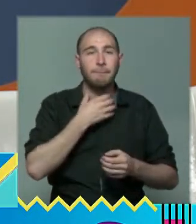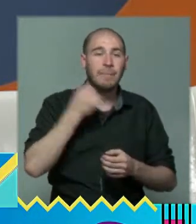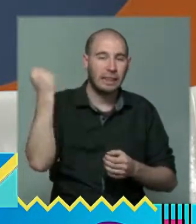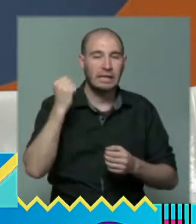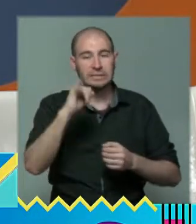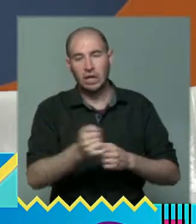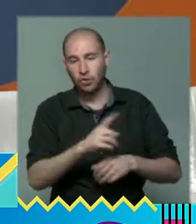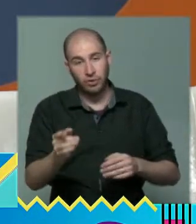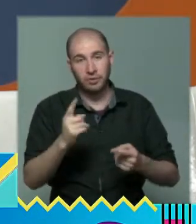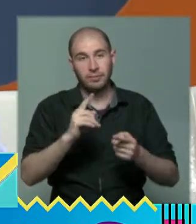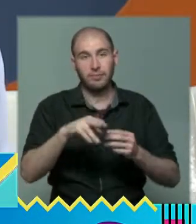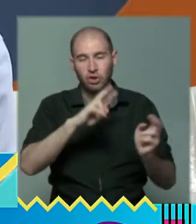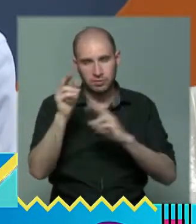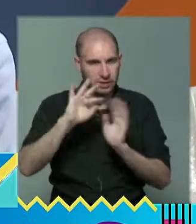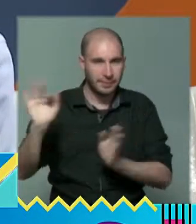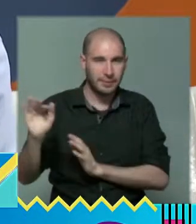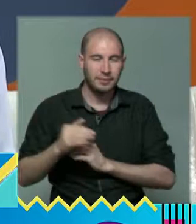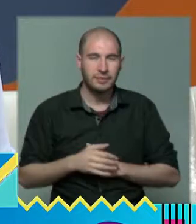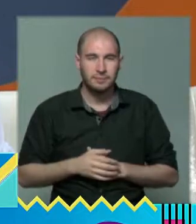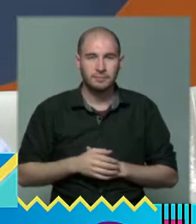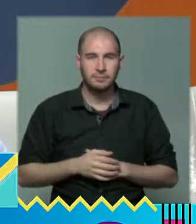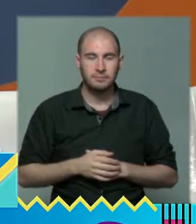entonces ya nos metemos en otro tema. Pero